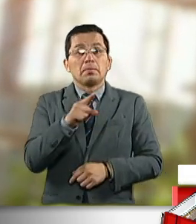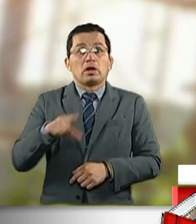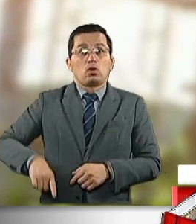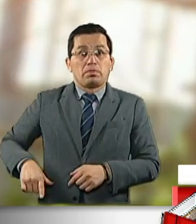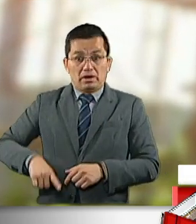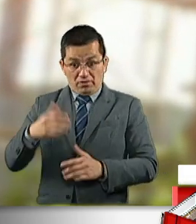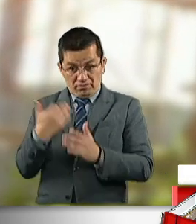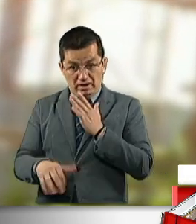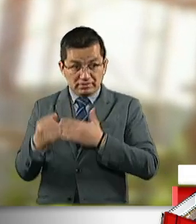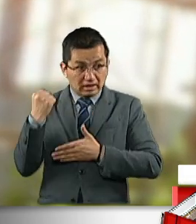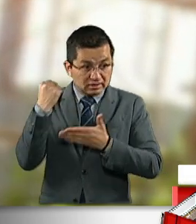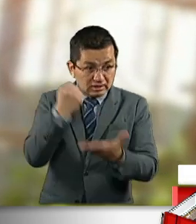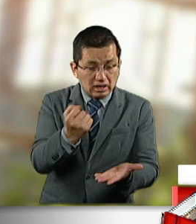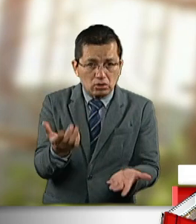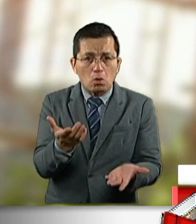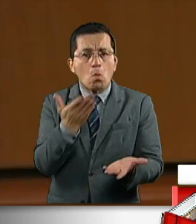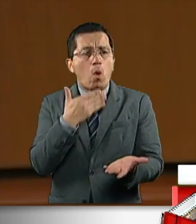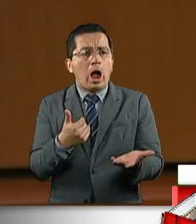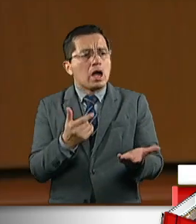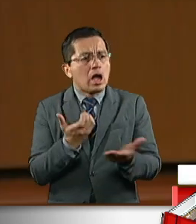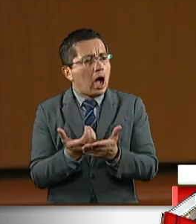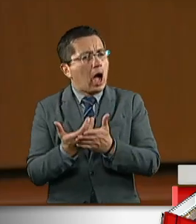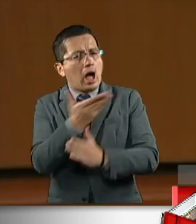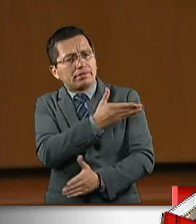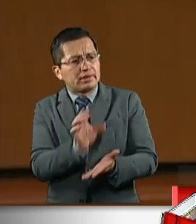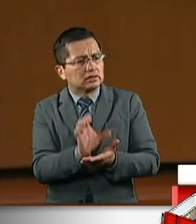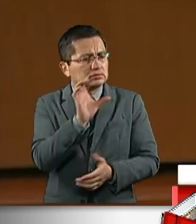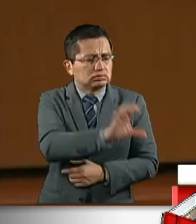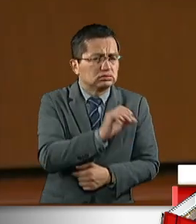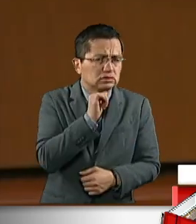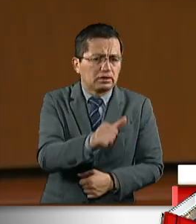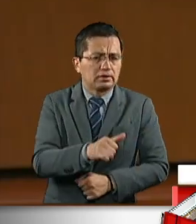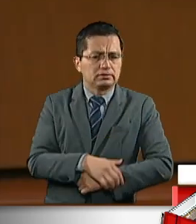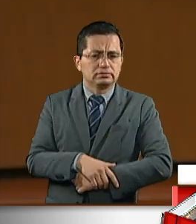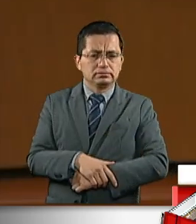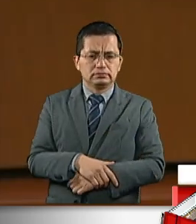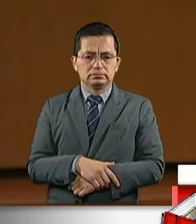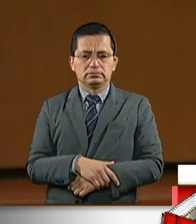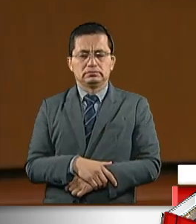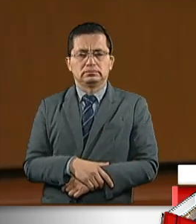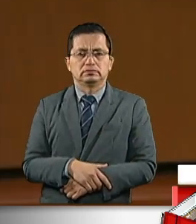genera falta de liquidez. Esta falta de anticipo